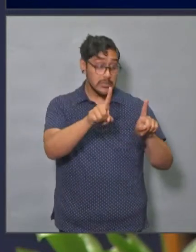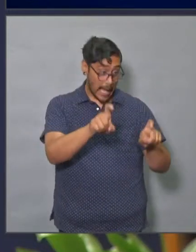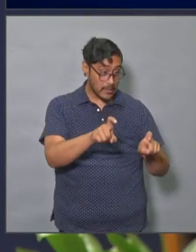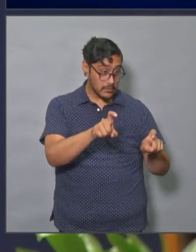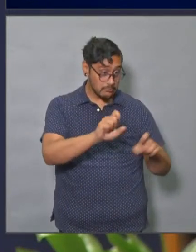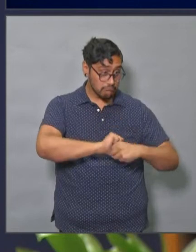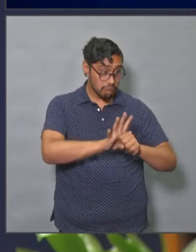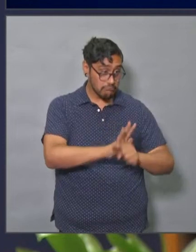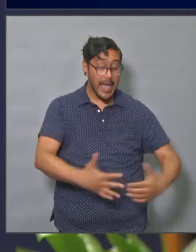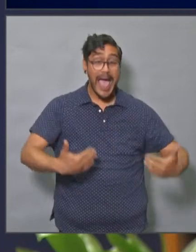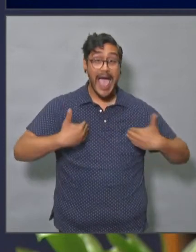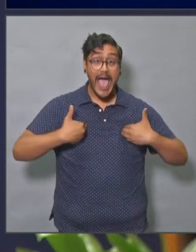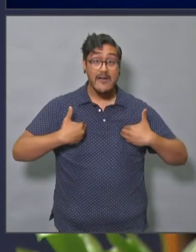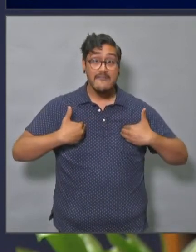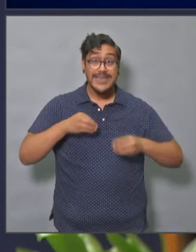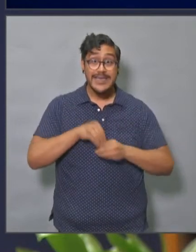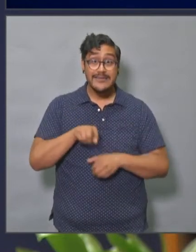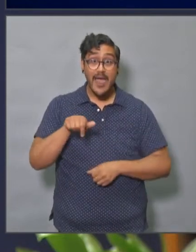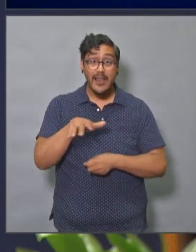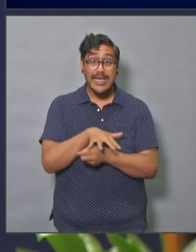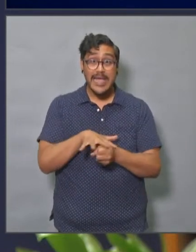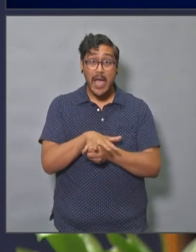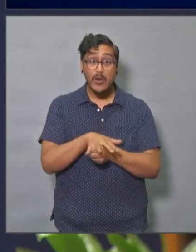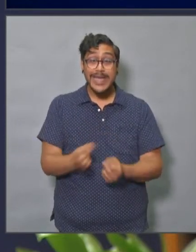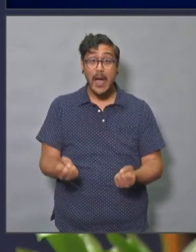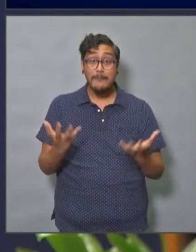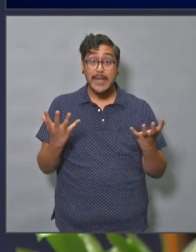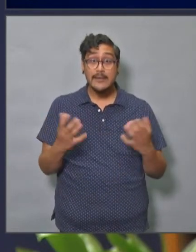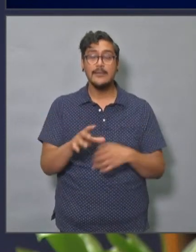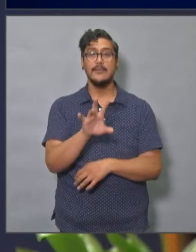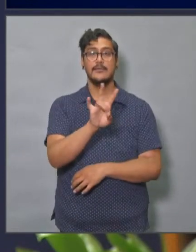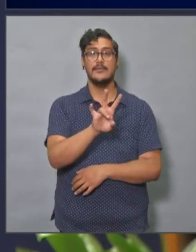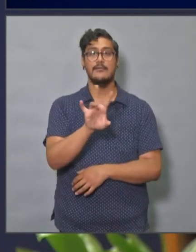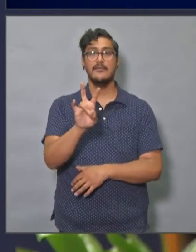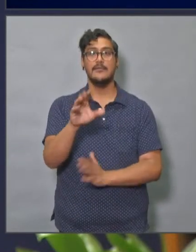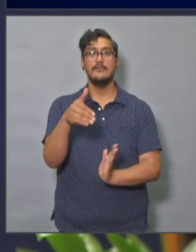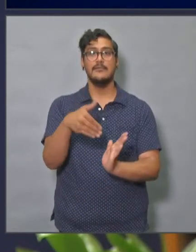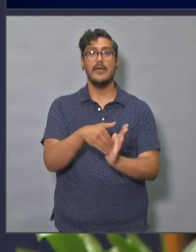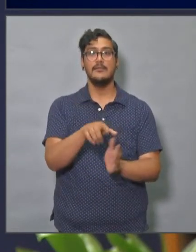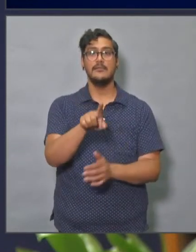para COVID-19 en el condado de Los Ángeles a